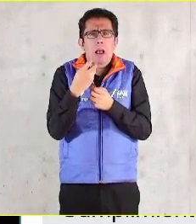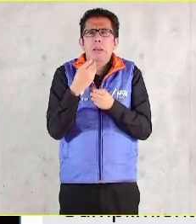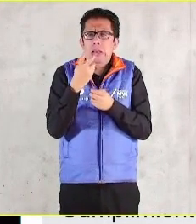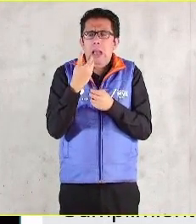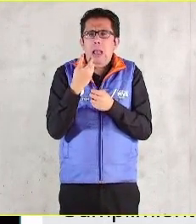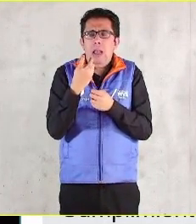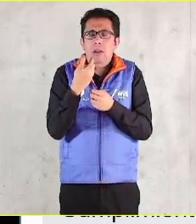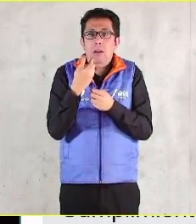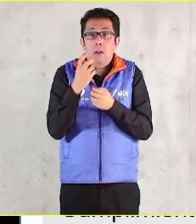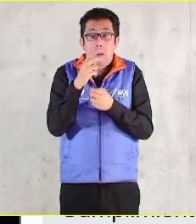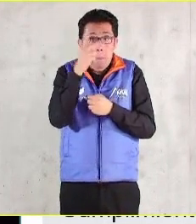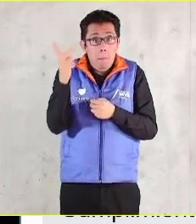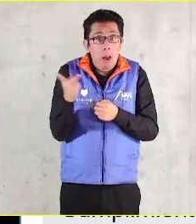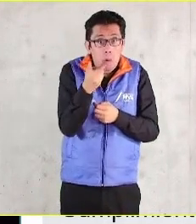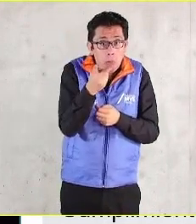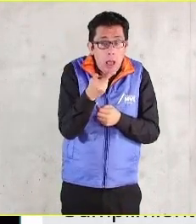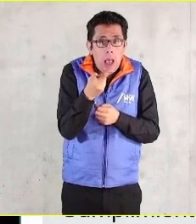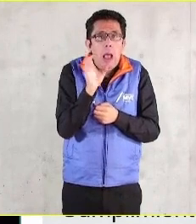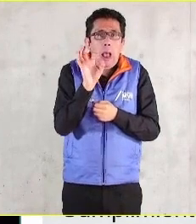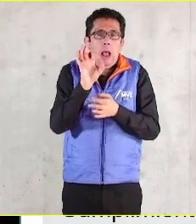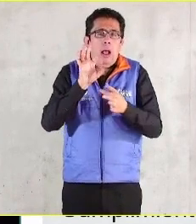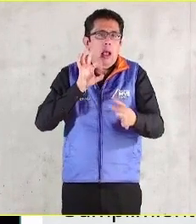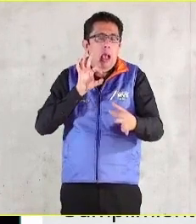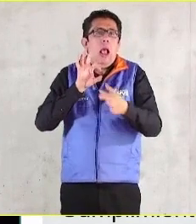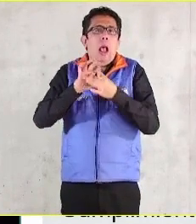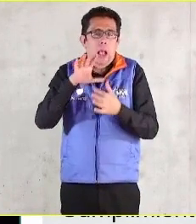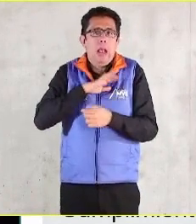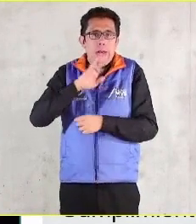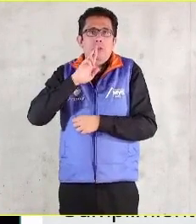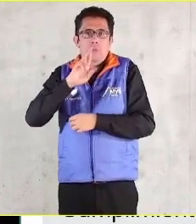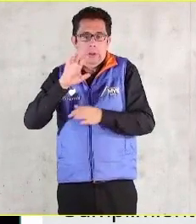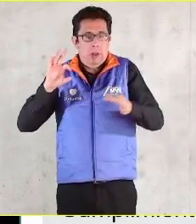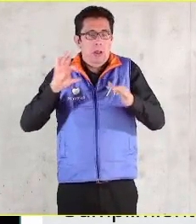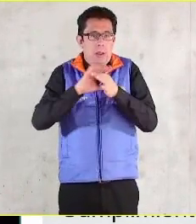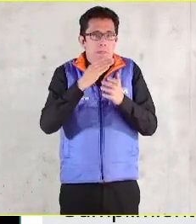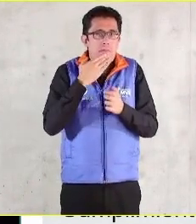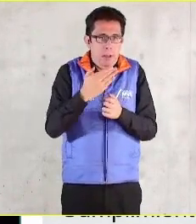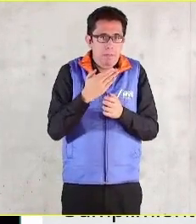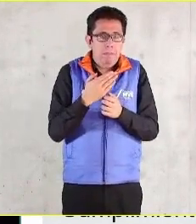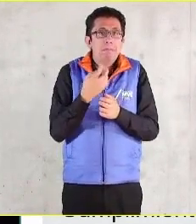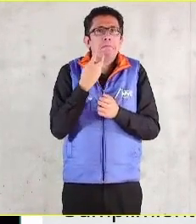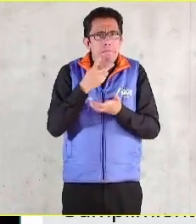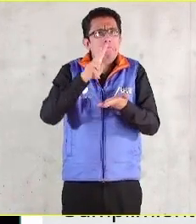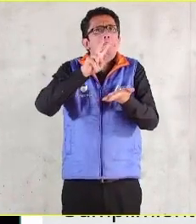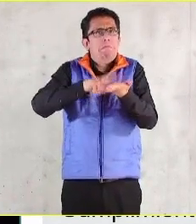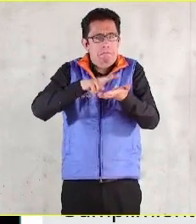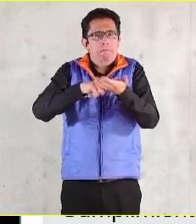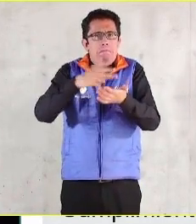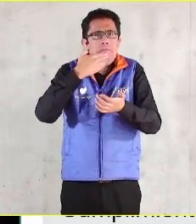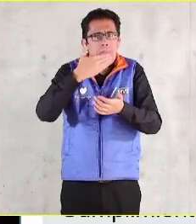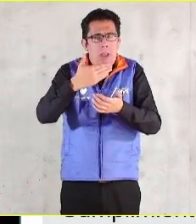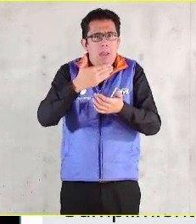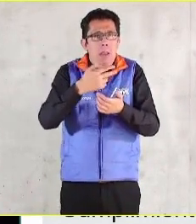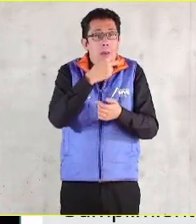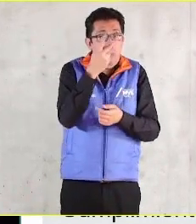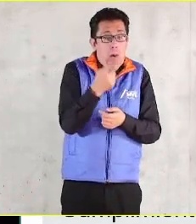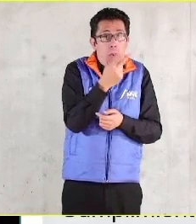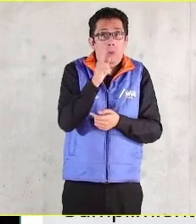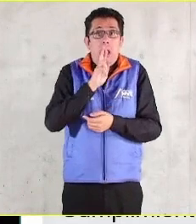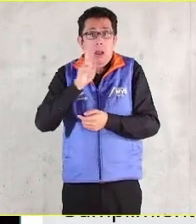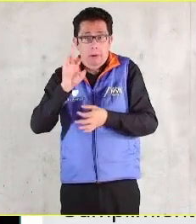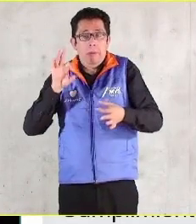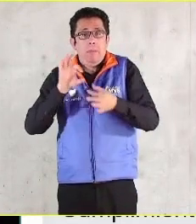la pregunta va de acuerdo a lo que queremos responder. O sea, realmente responde y tiene validez la pregunta, y la respuesta que se